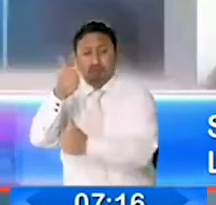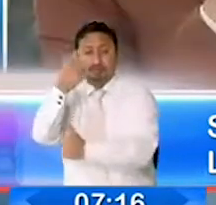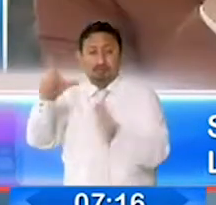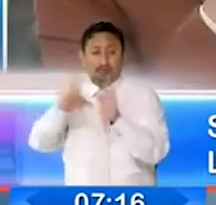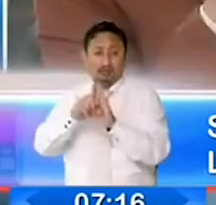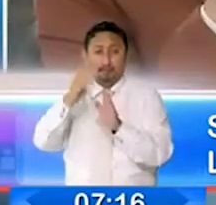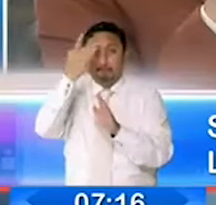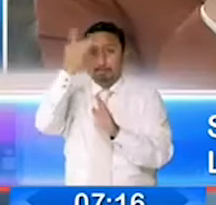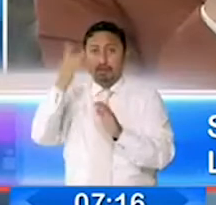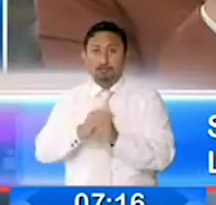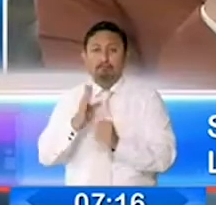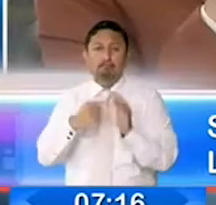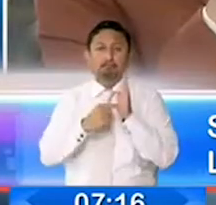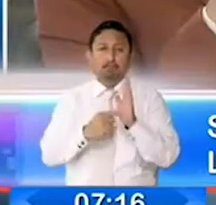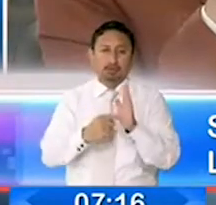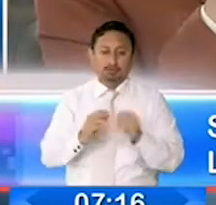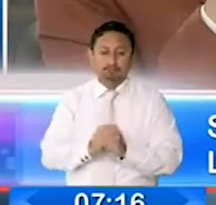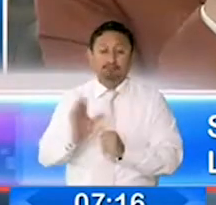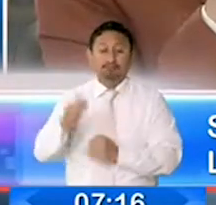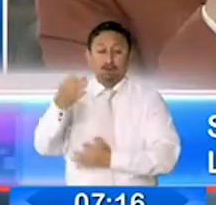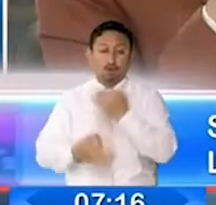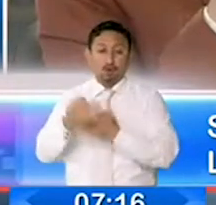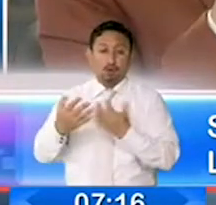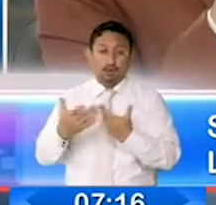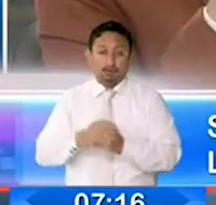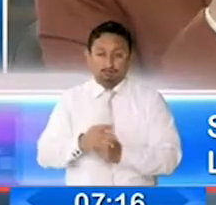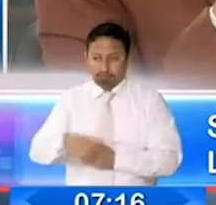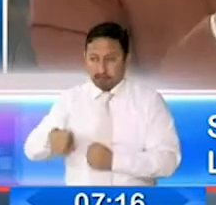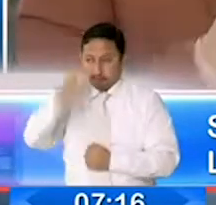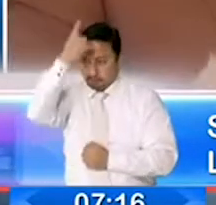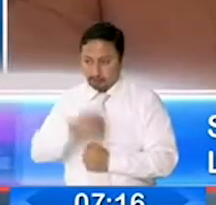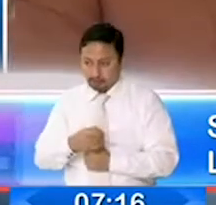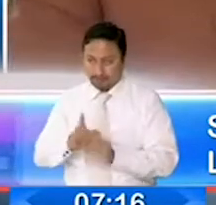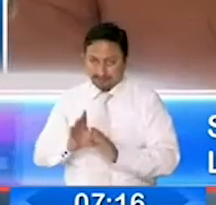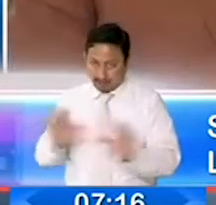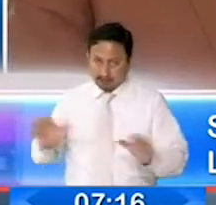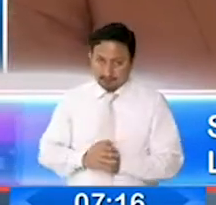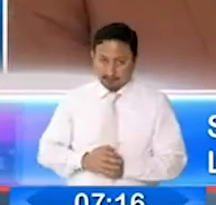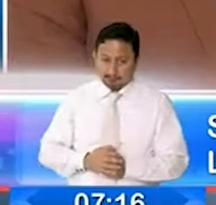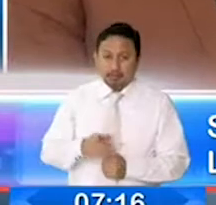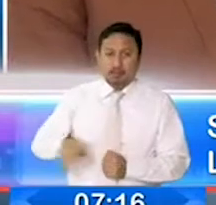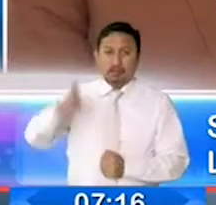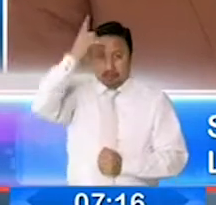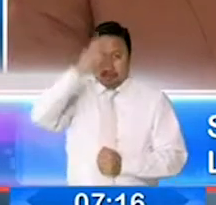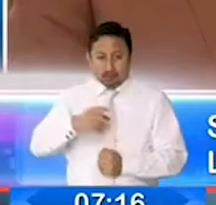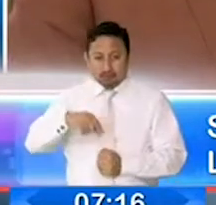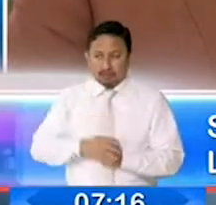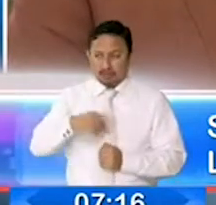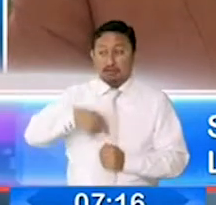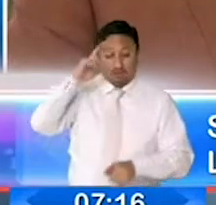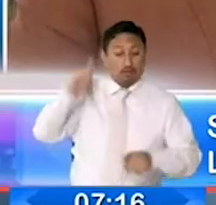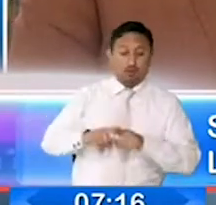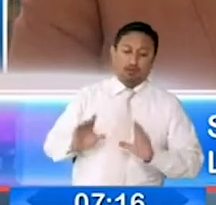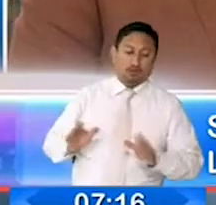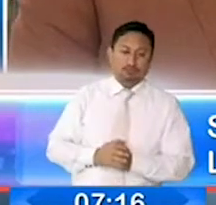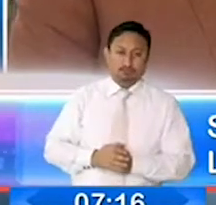jurídico. ¿Por qué? Por ejemplo, si es que los jueces adoptan una decisión y sobre esa decisión existe inconformidad, pues